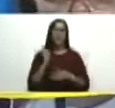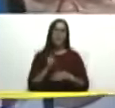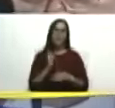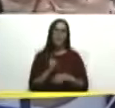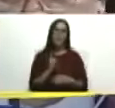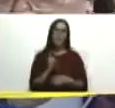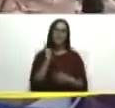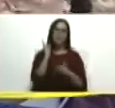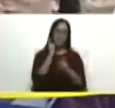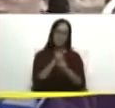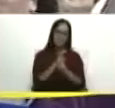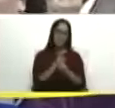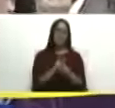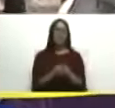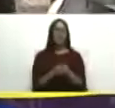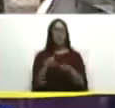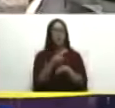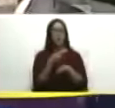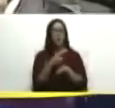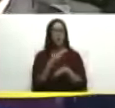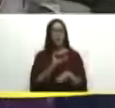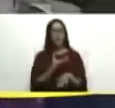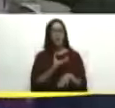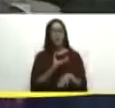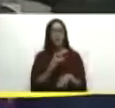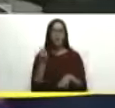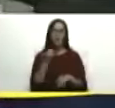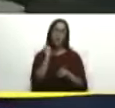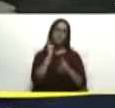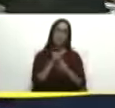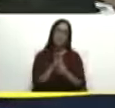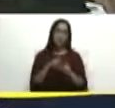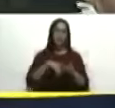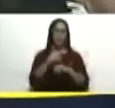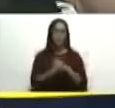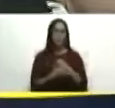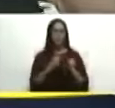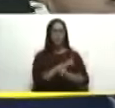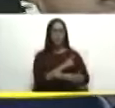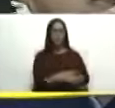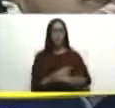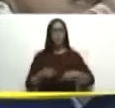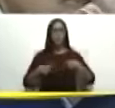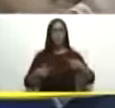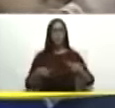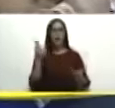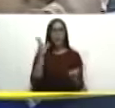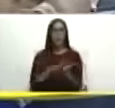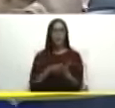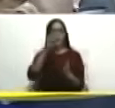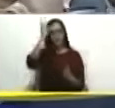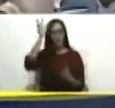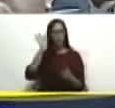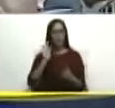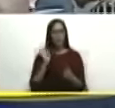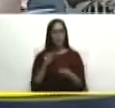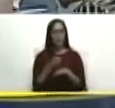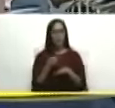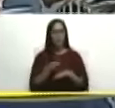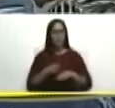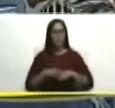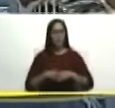a través de la gobernación, la alcaldía, o debe llegar directo con proyectos del Poder Popular aprobados en Consejo Federal de Gobierno.